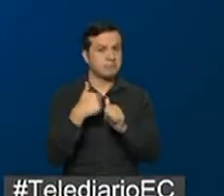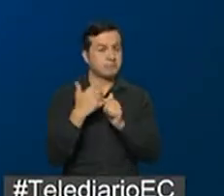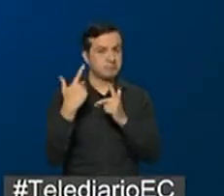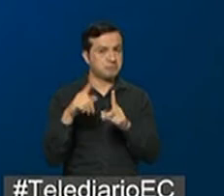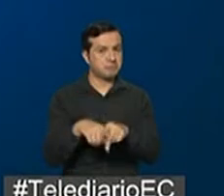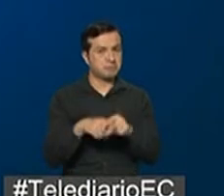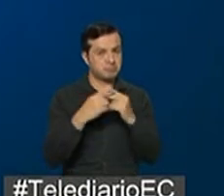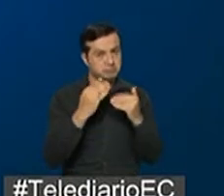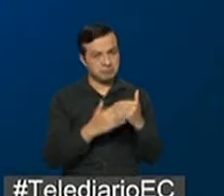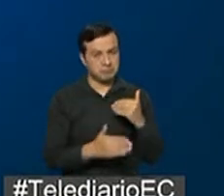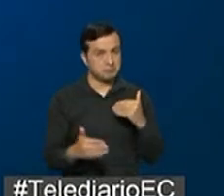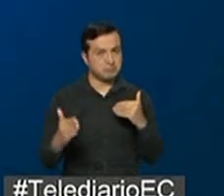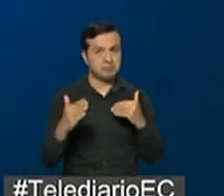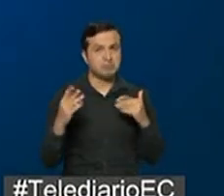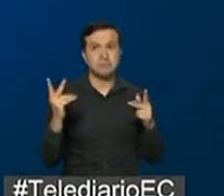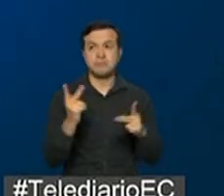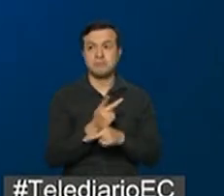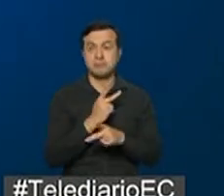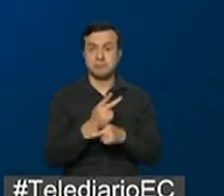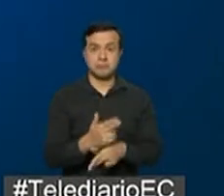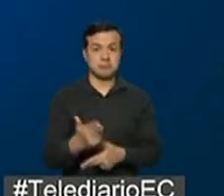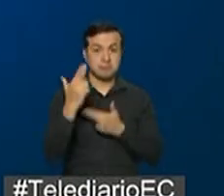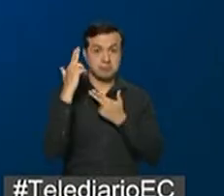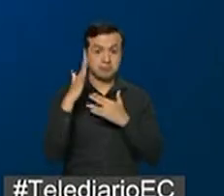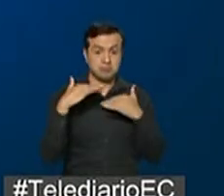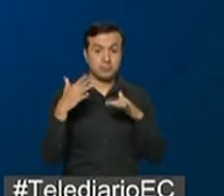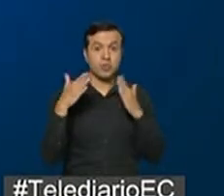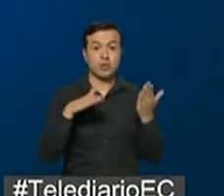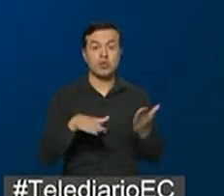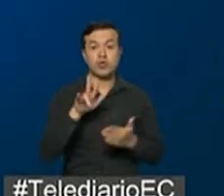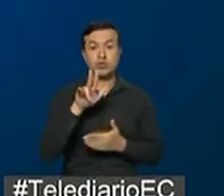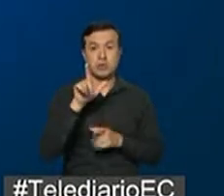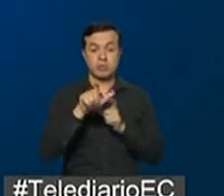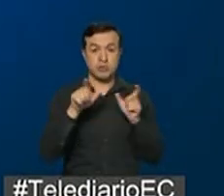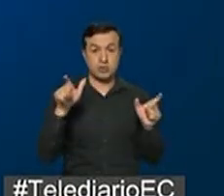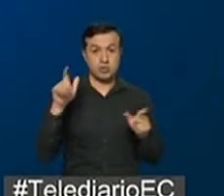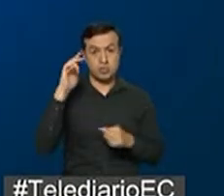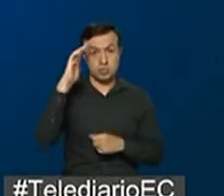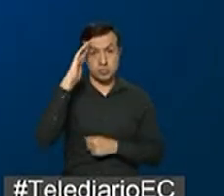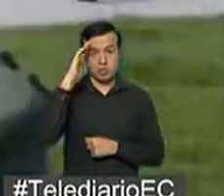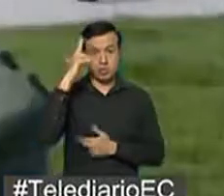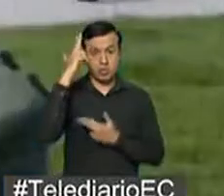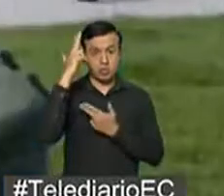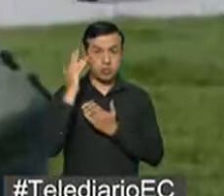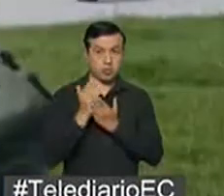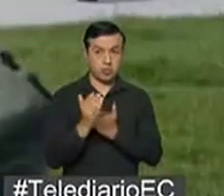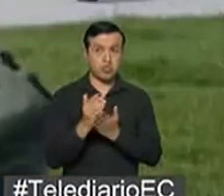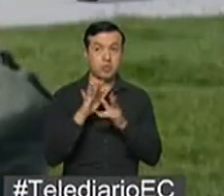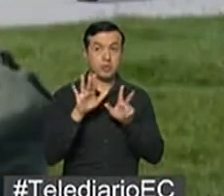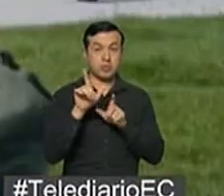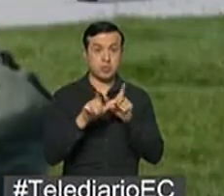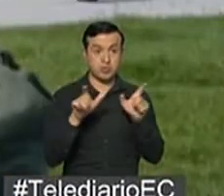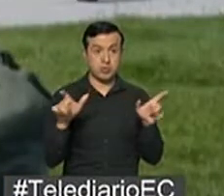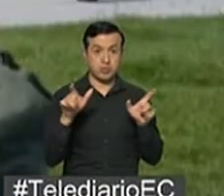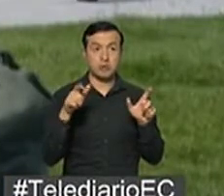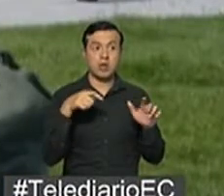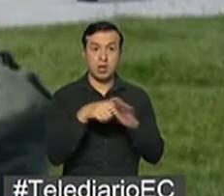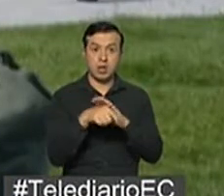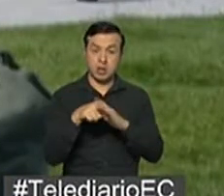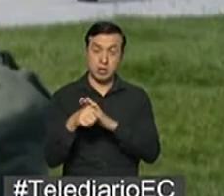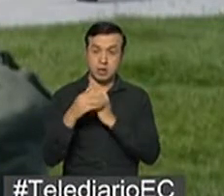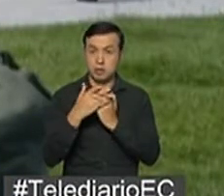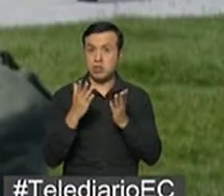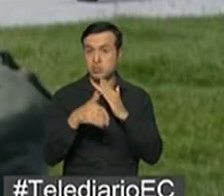el incidente en el centro militar de pensacola acabó con la vida de tres marineros estadounidenses e hirió a ocho personas más antes de ser abatido